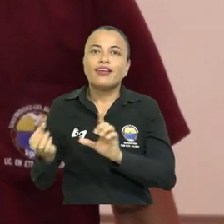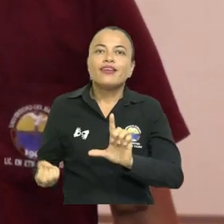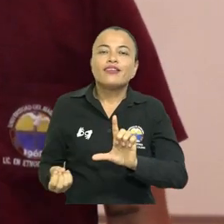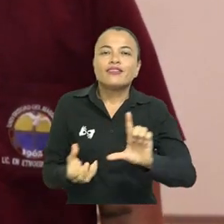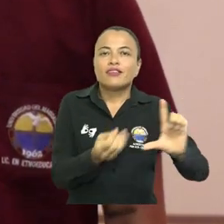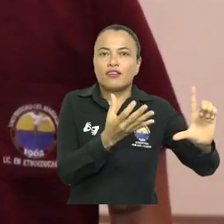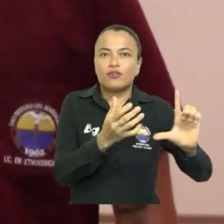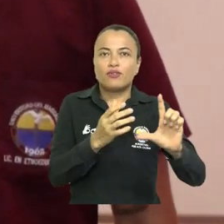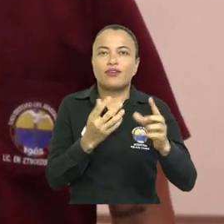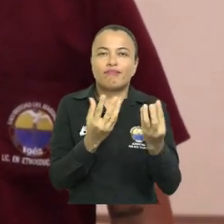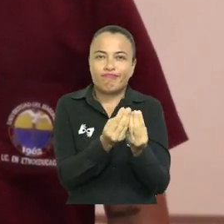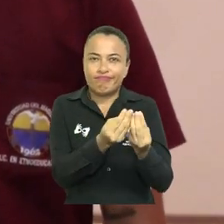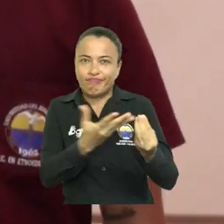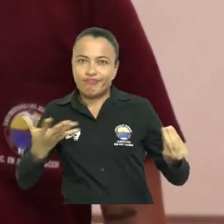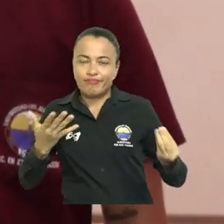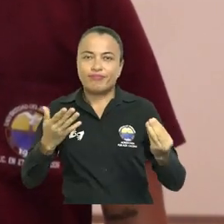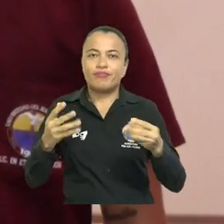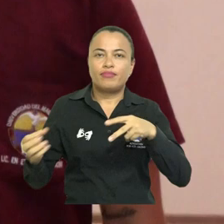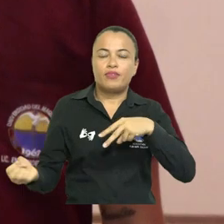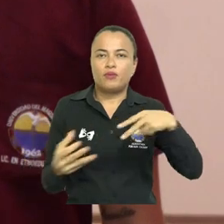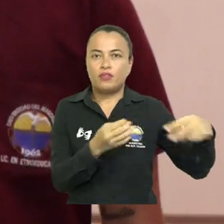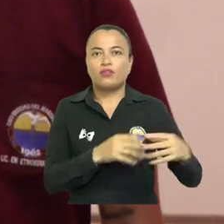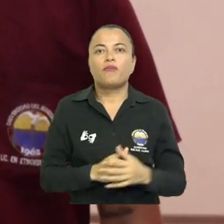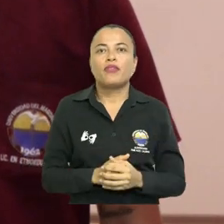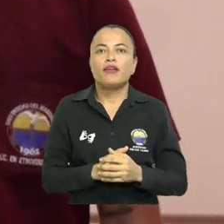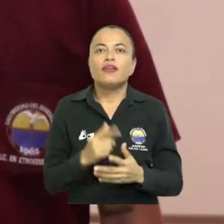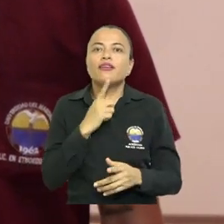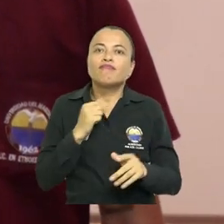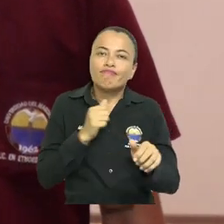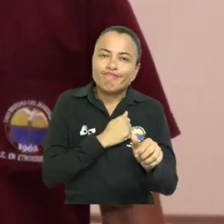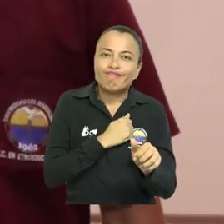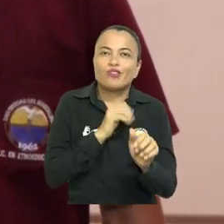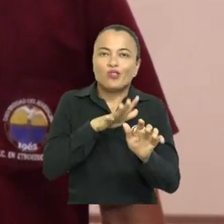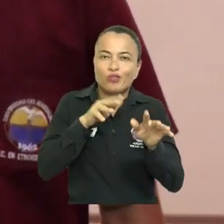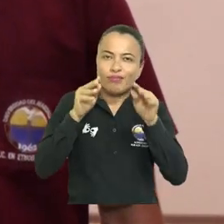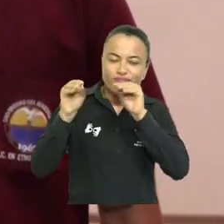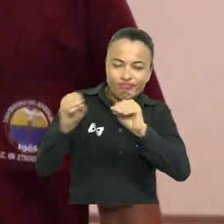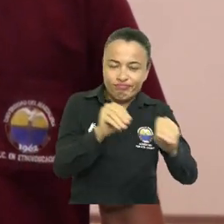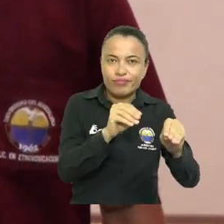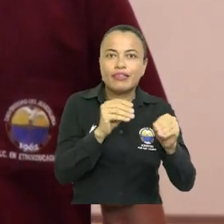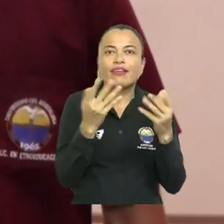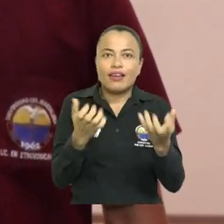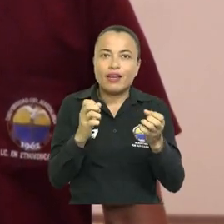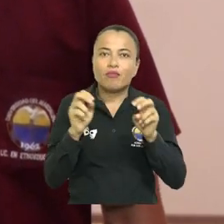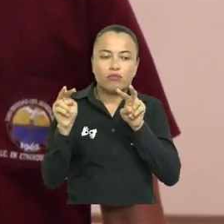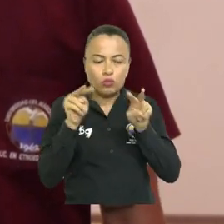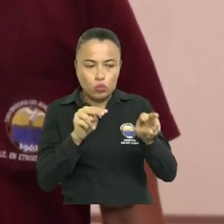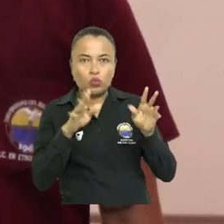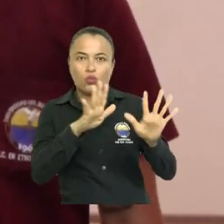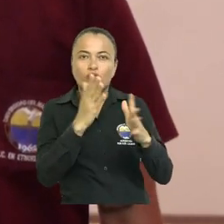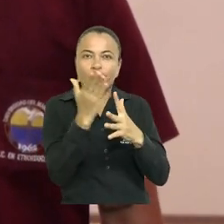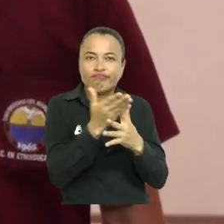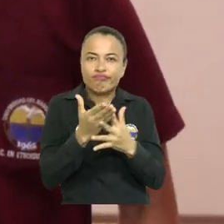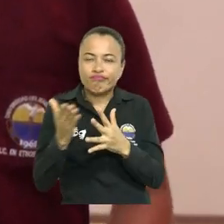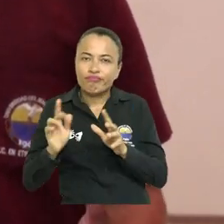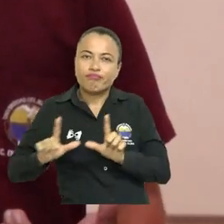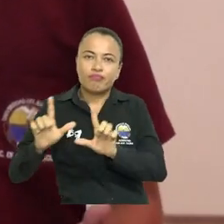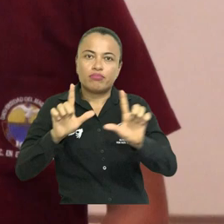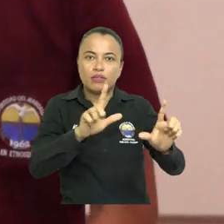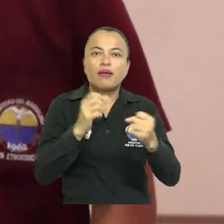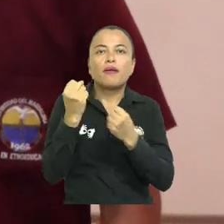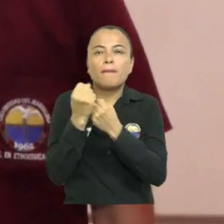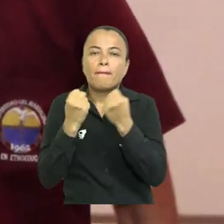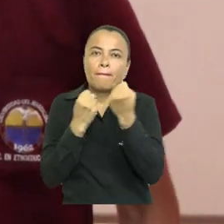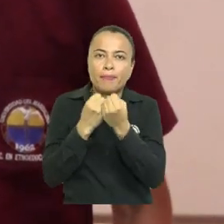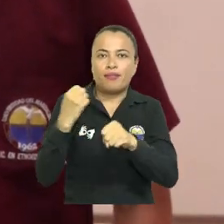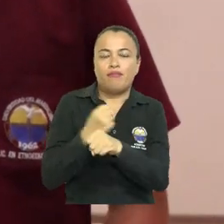Etnoeducación. Apasionados por la enseñanza y comprometidos a visibilizar el programa desde la representación de todas sus cortes y el trabajo en equipo.